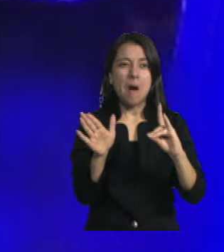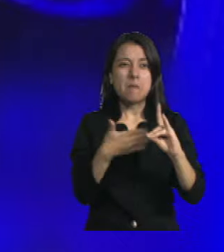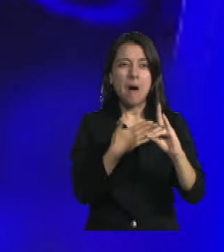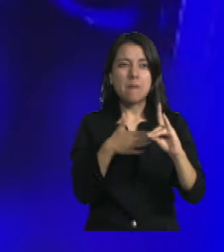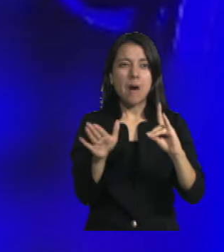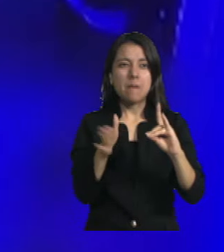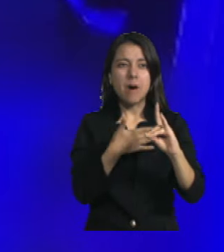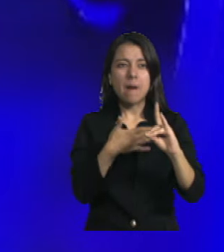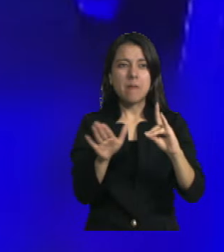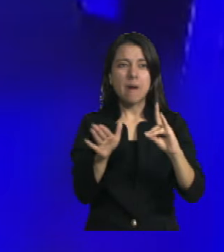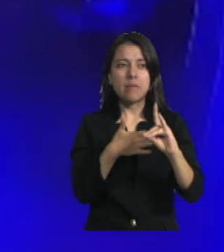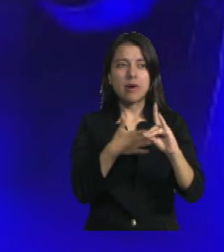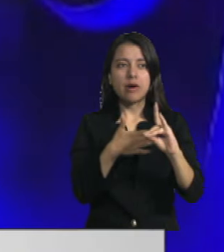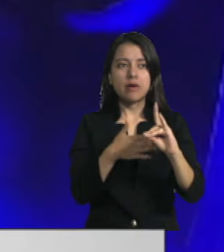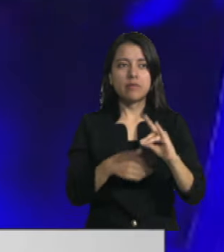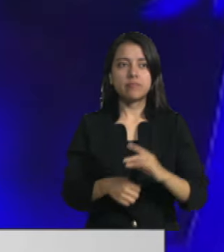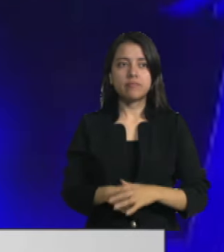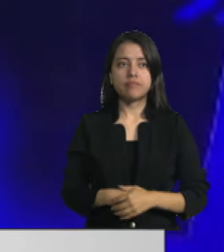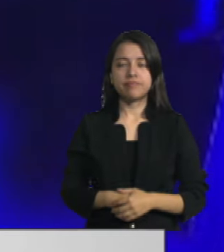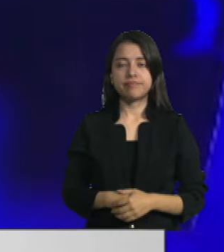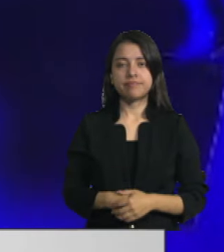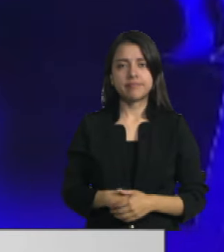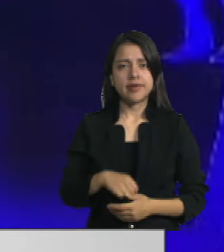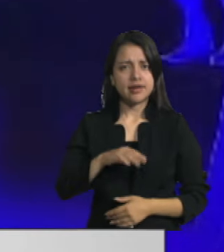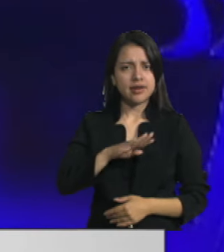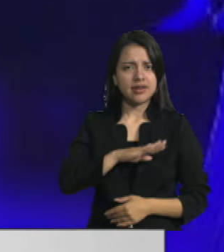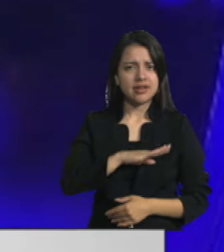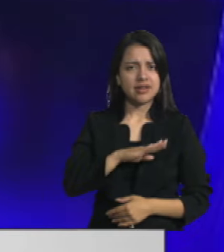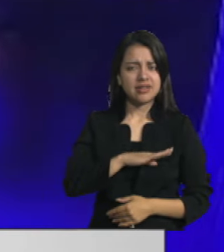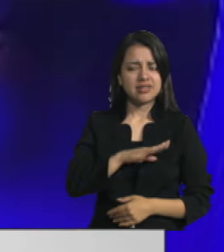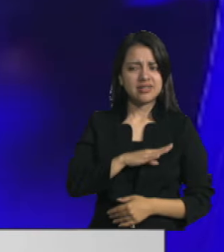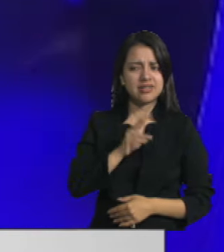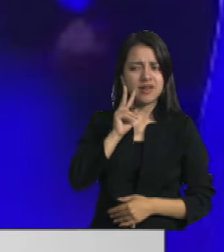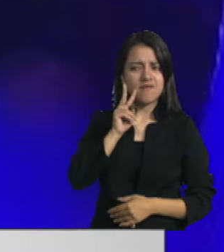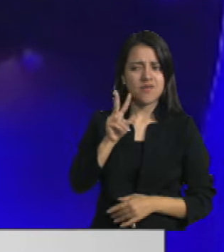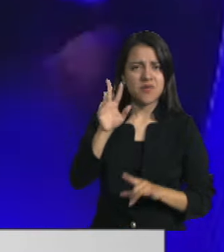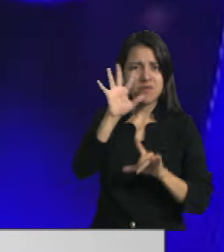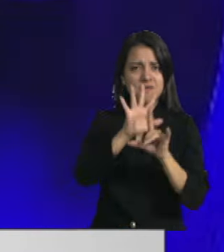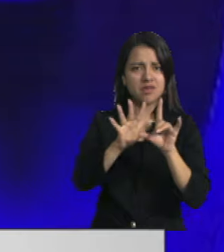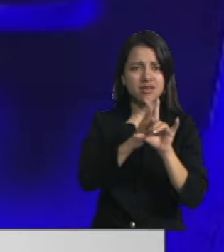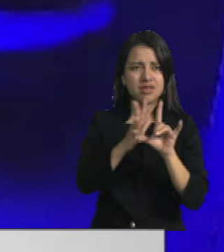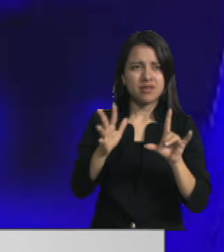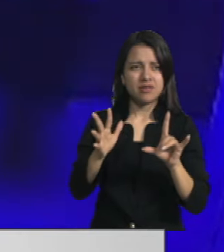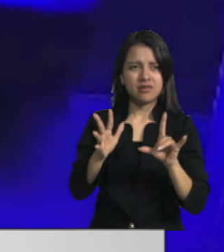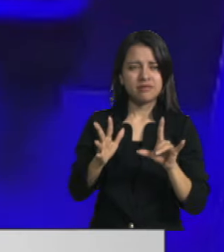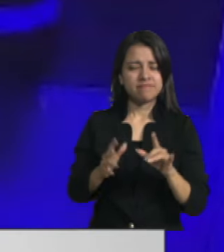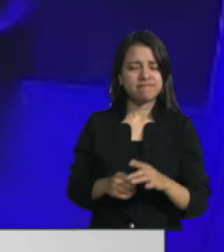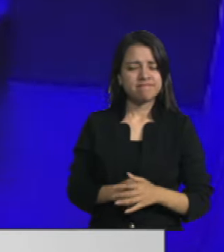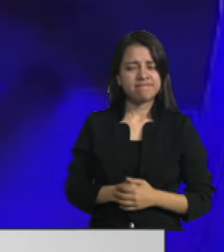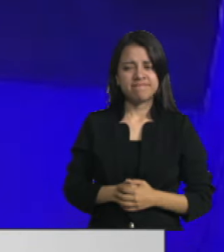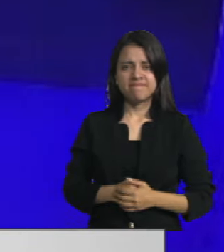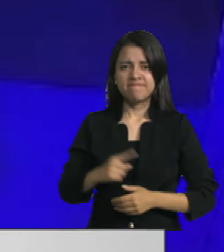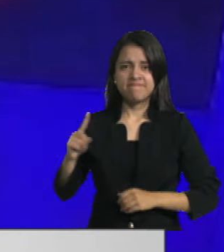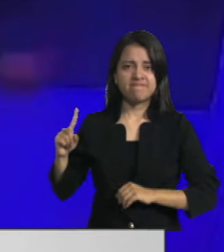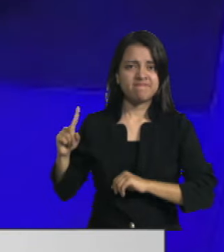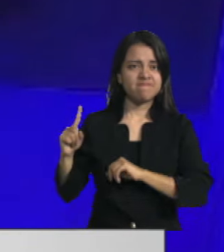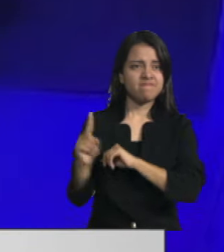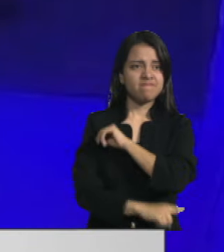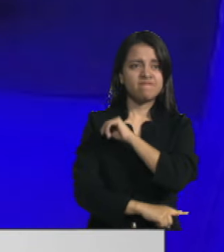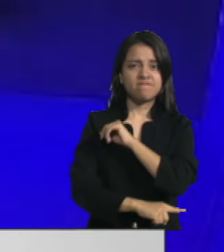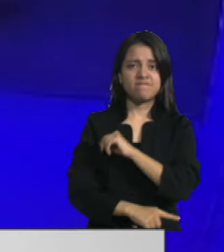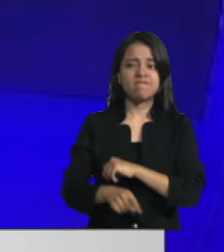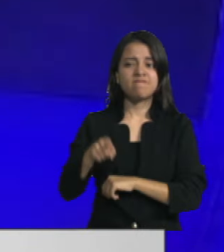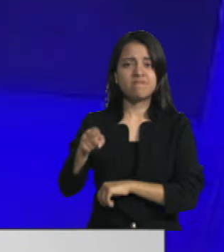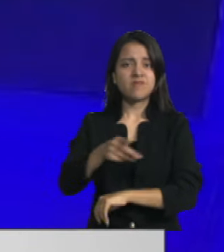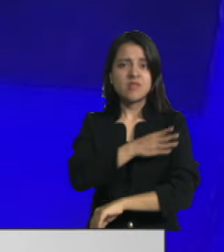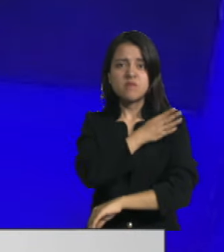En las últimas horas, la alcaldía de ese municipio, a través de la Subsecretaría de Bienestar Animal, confirmó una millonaria sanción